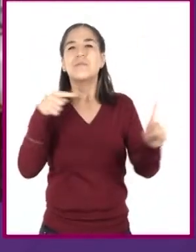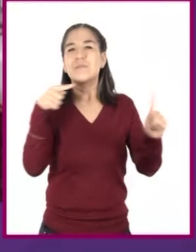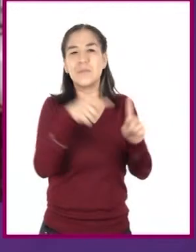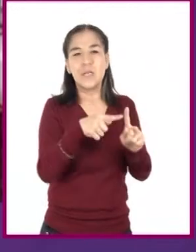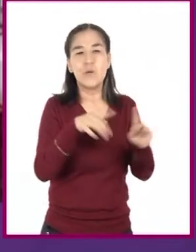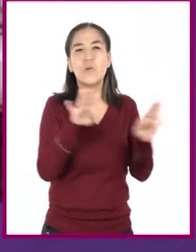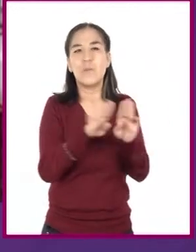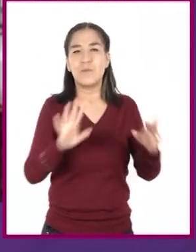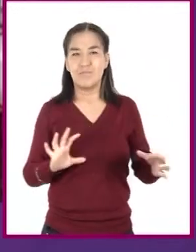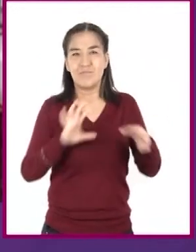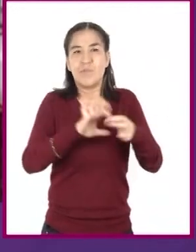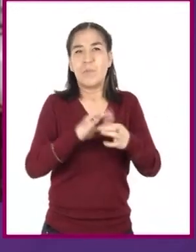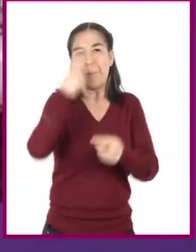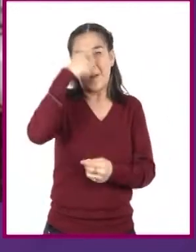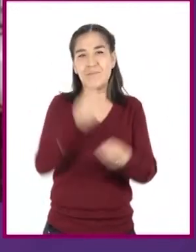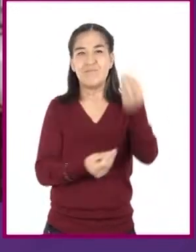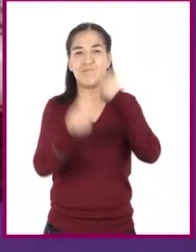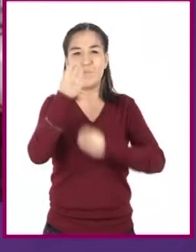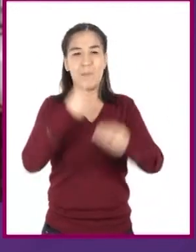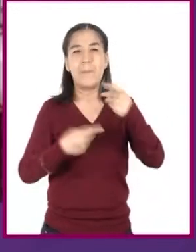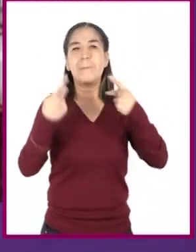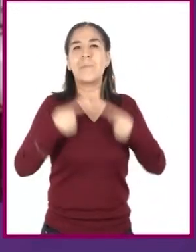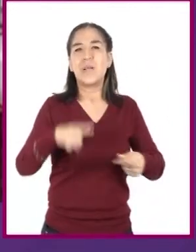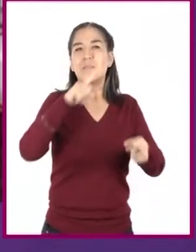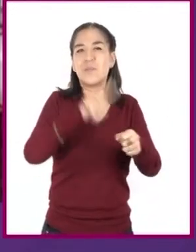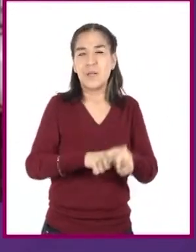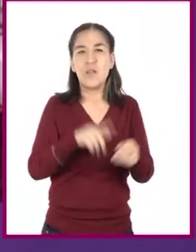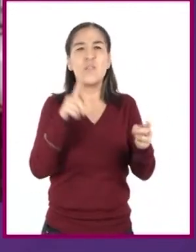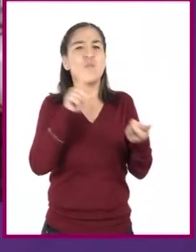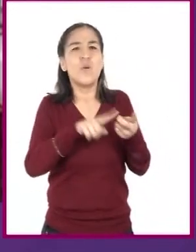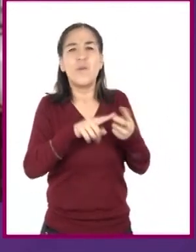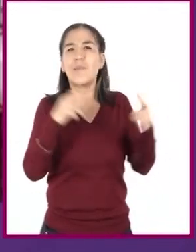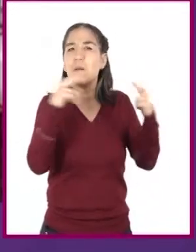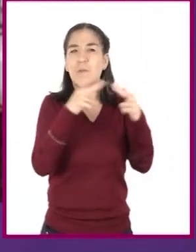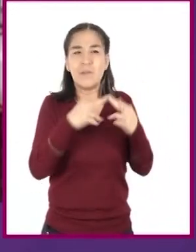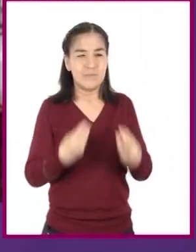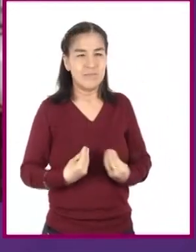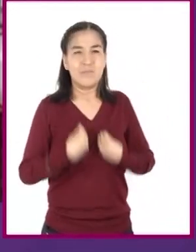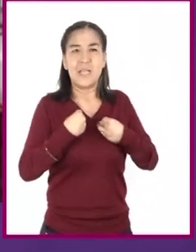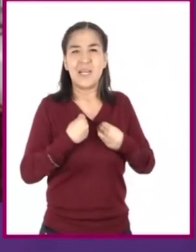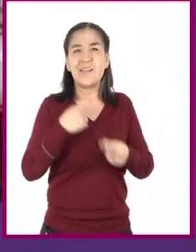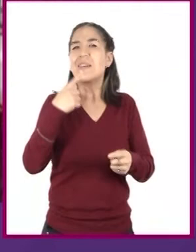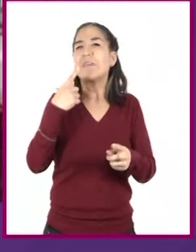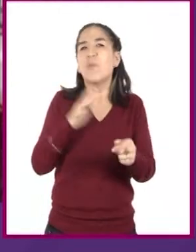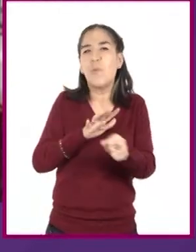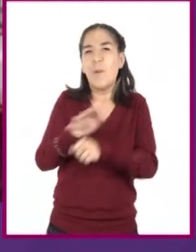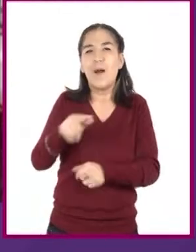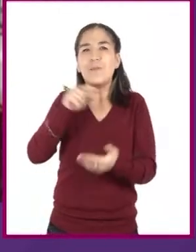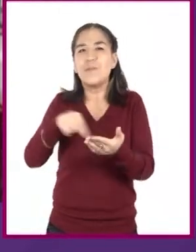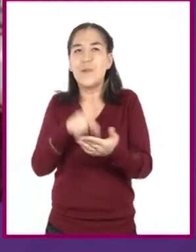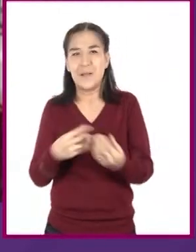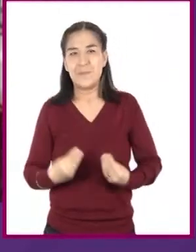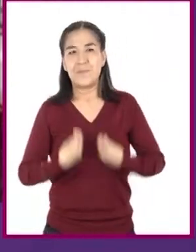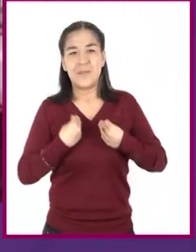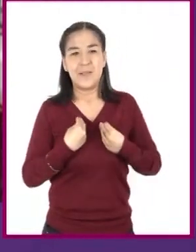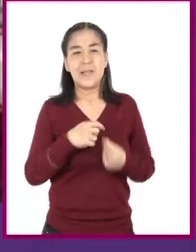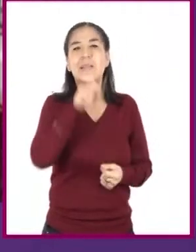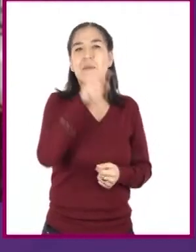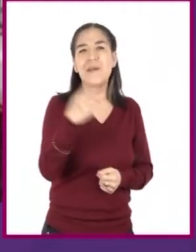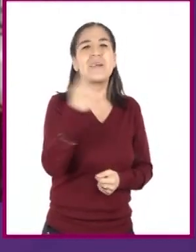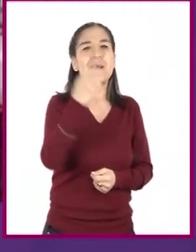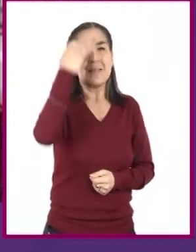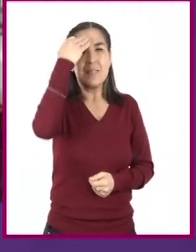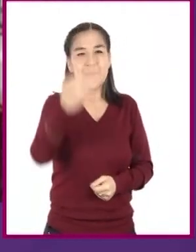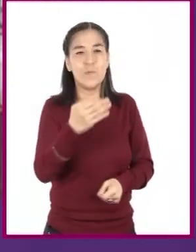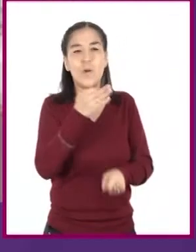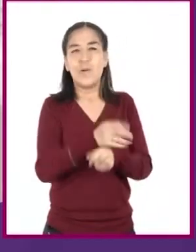condiciones estructurales. ¿De qué hogares venimos? ¿En qué lugares vivimos? ¿Y en qué tiempo lo